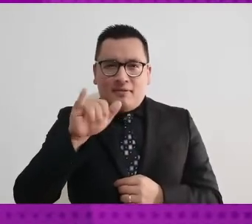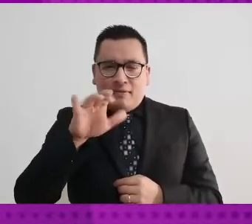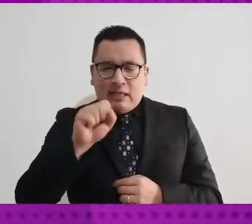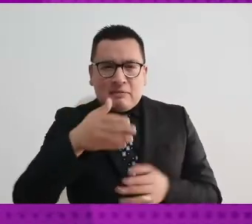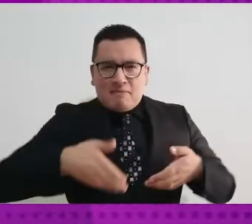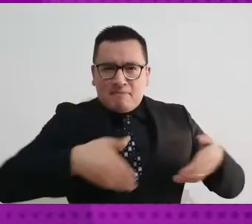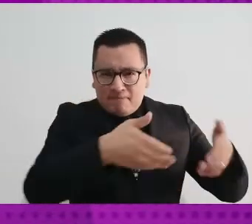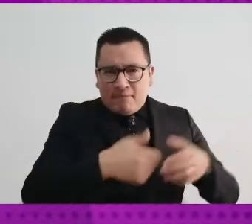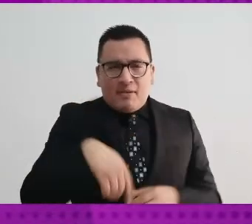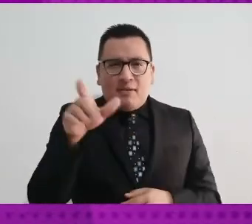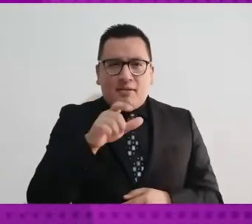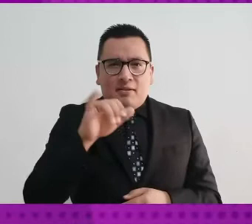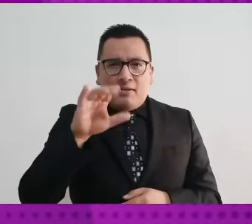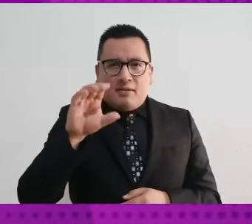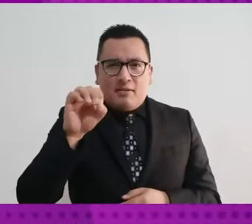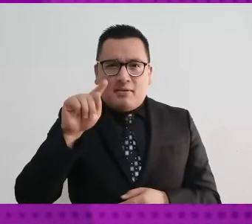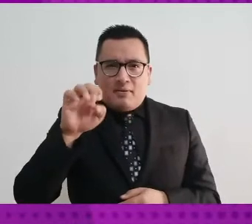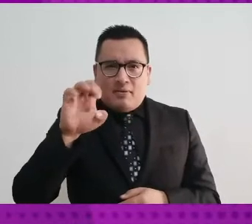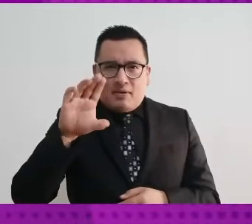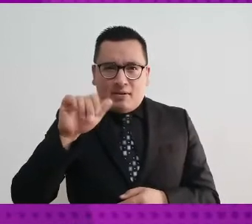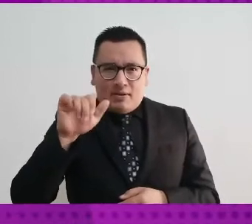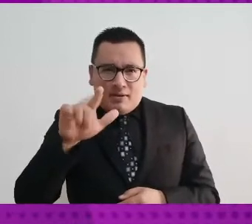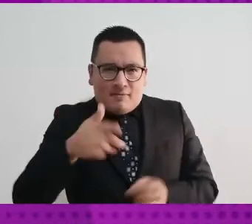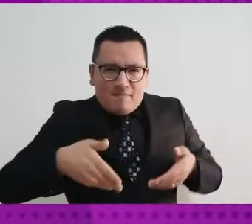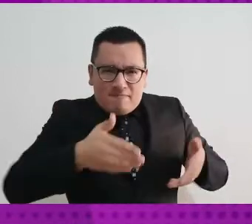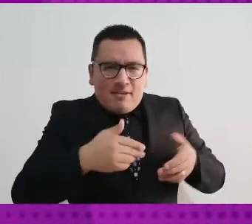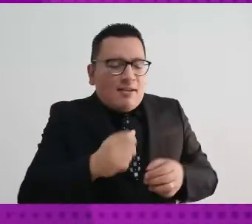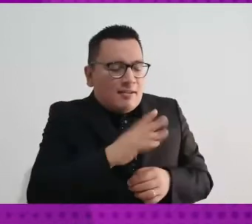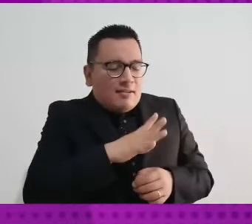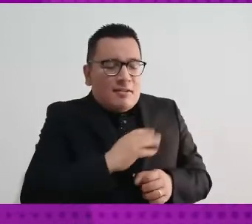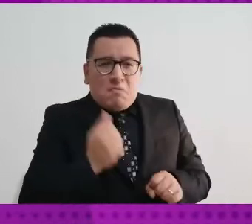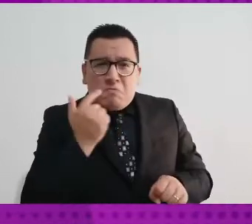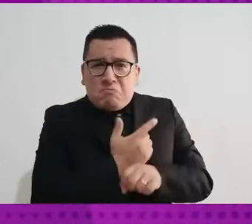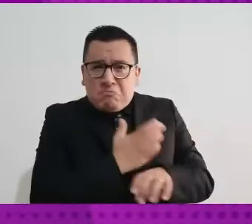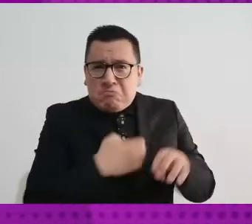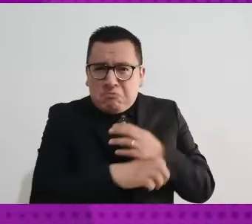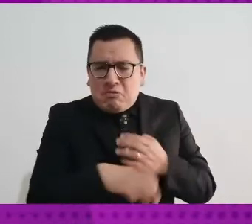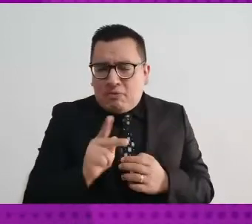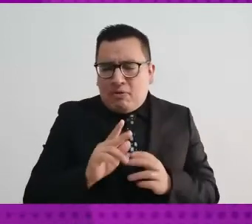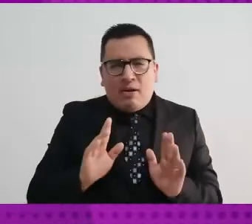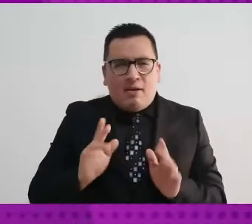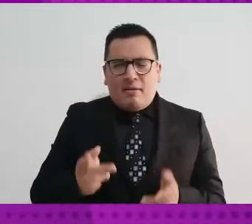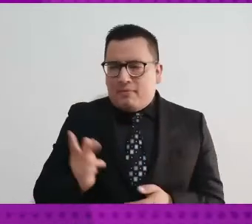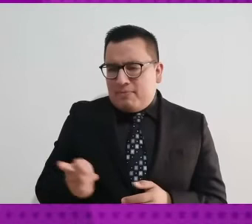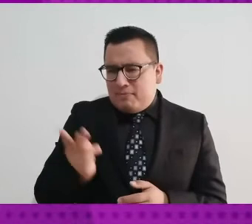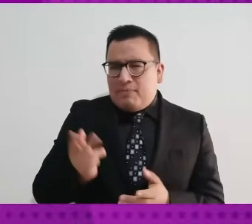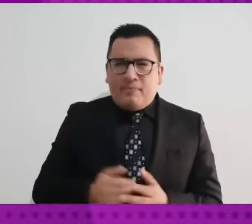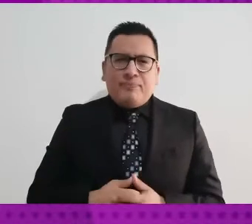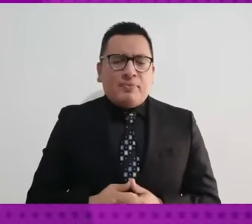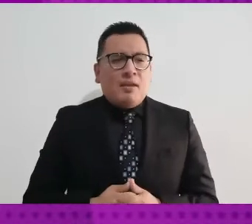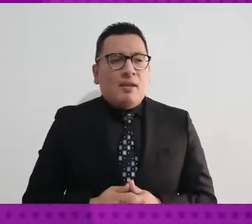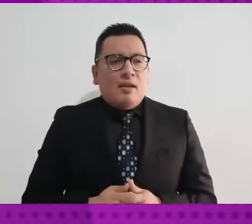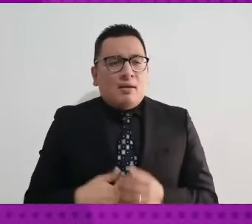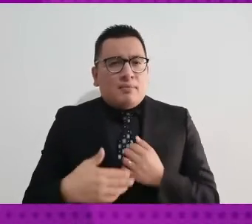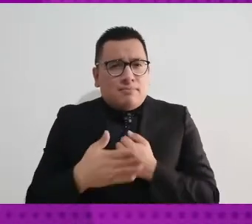Pero bueno, yo quisiera también, Roberto, hacer un poco de reflexión de ¿a qué nos invita? Ahora